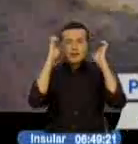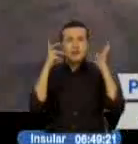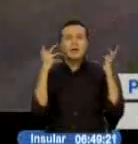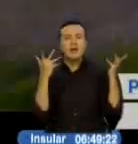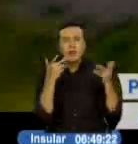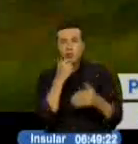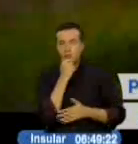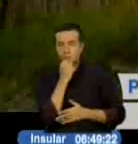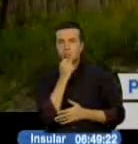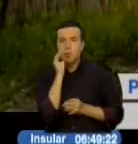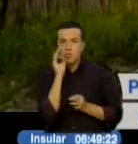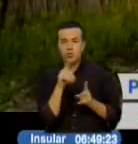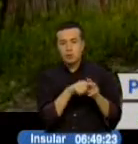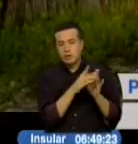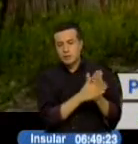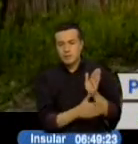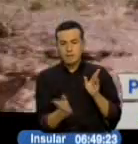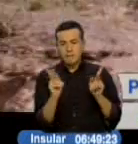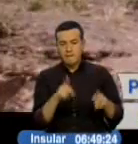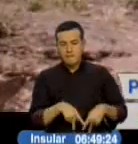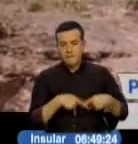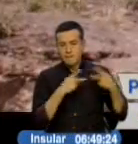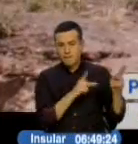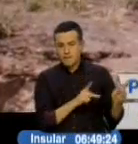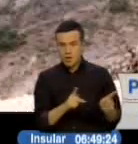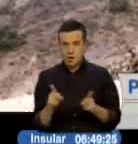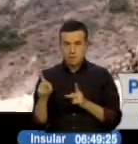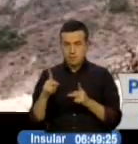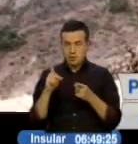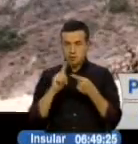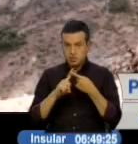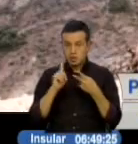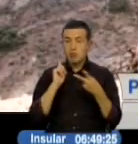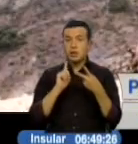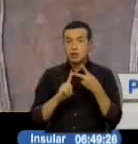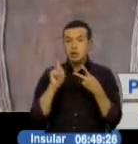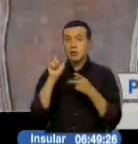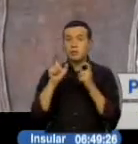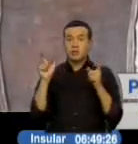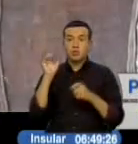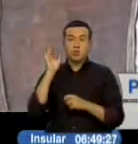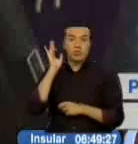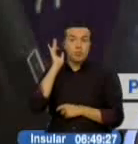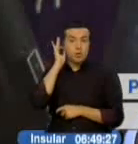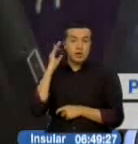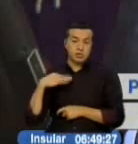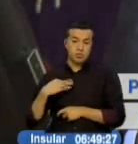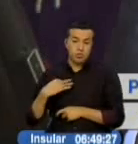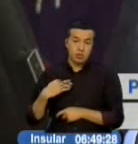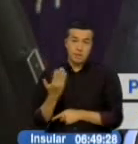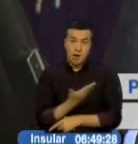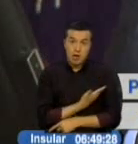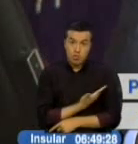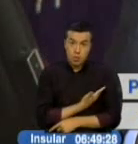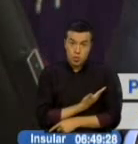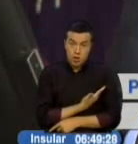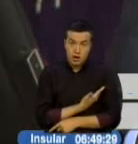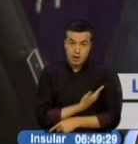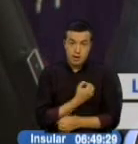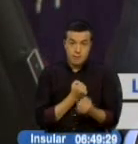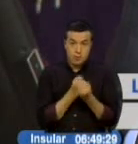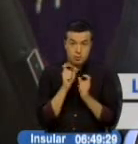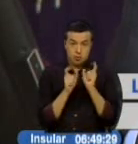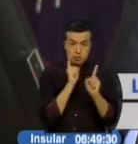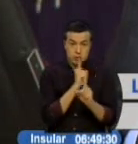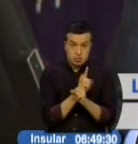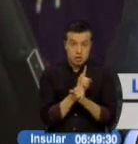necesarios que permitan la ejecución de las misiones Toda una Vida y las manuelas encargadas de apoyar a las personas con discapacidad. Pero también vamos a requerir del